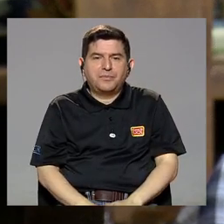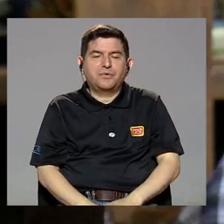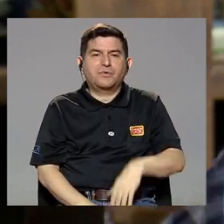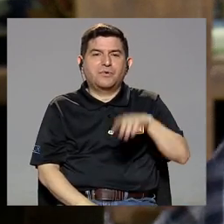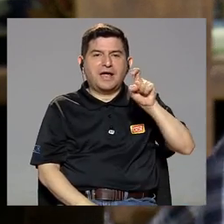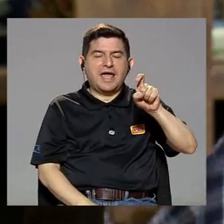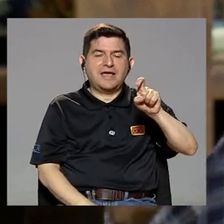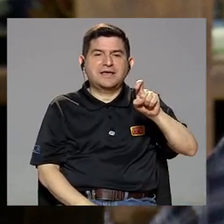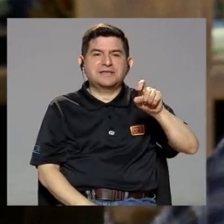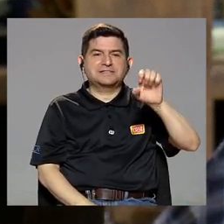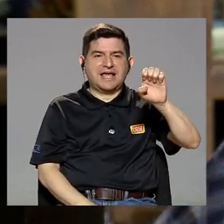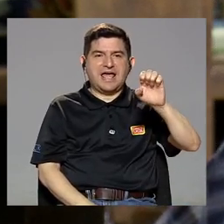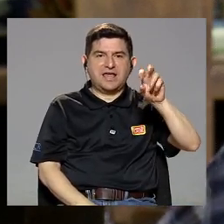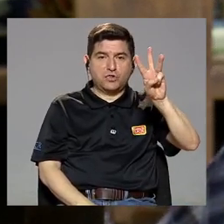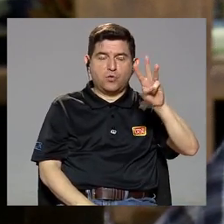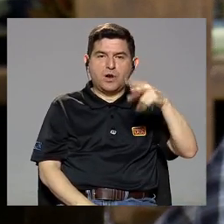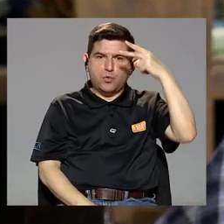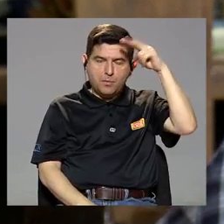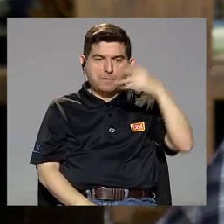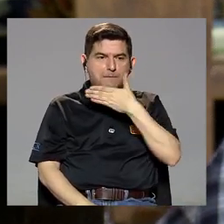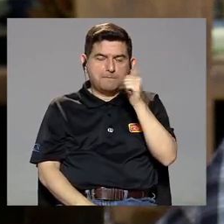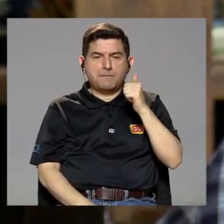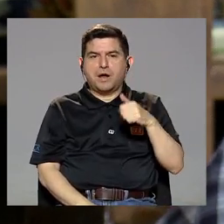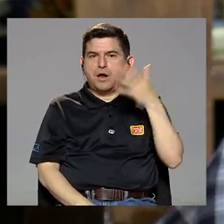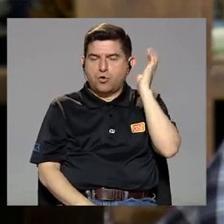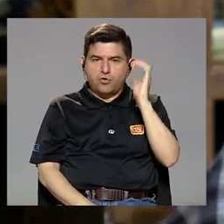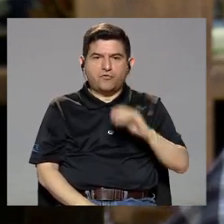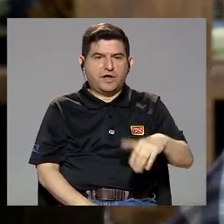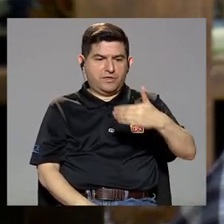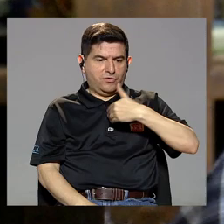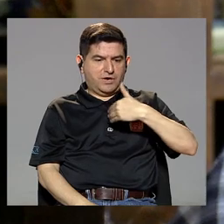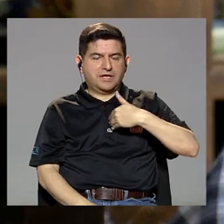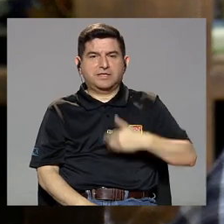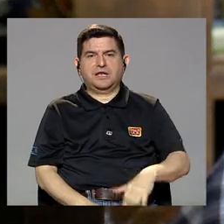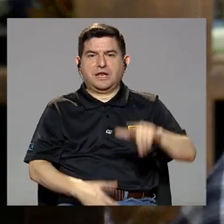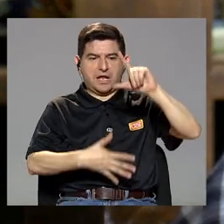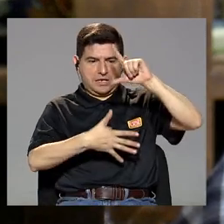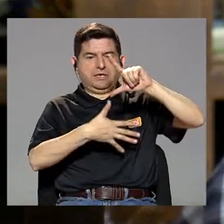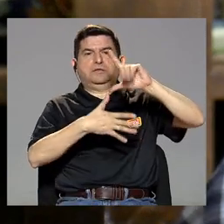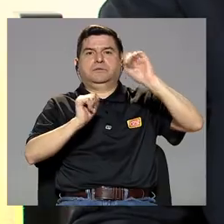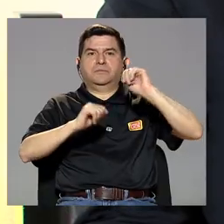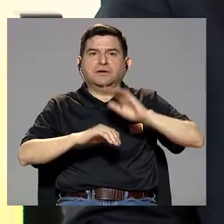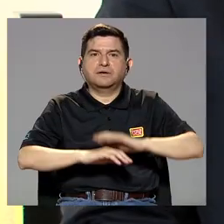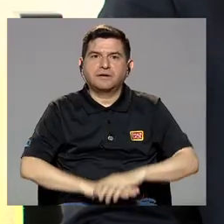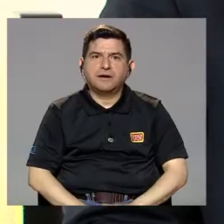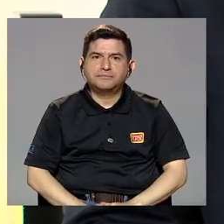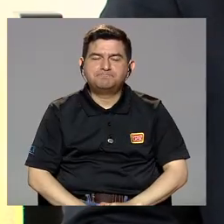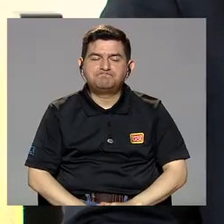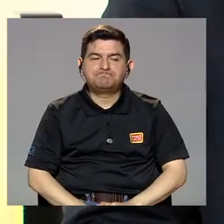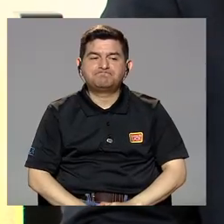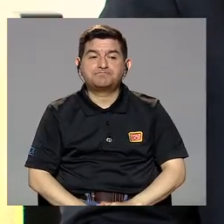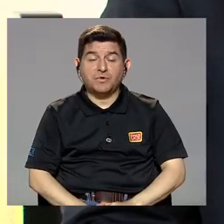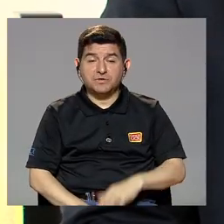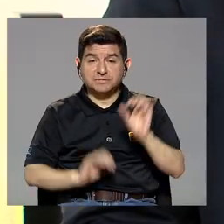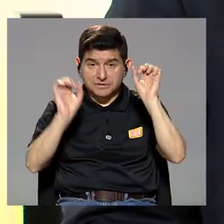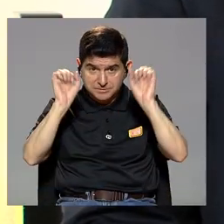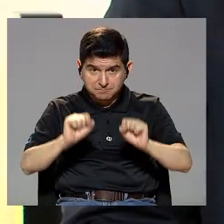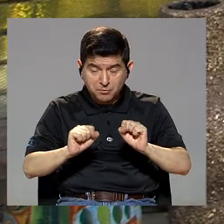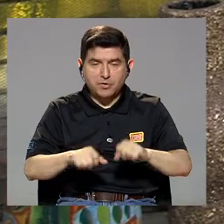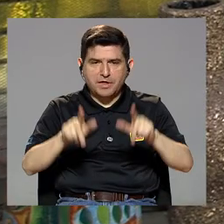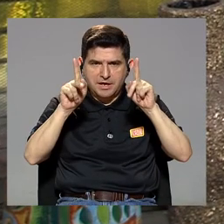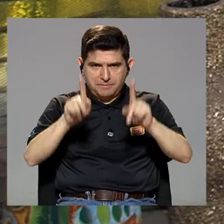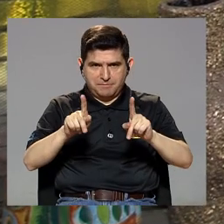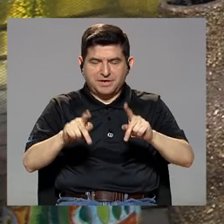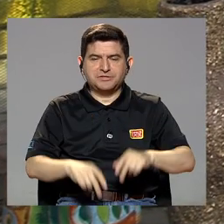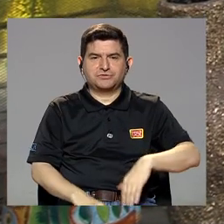w me dijo que era la mejor radio américa latina a ver si y entonces conseguimos que quienes ganaron